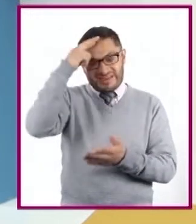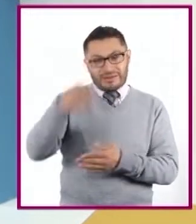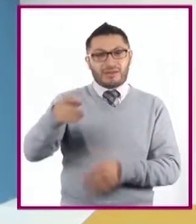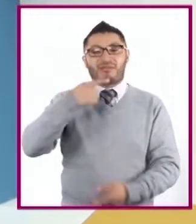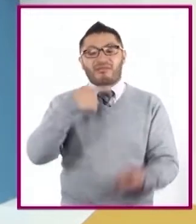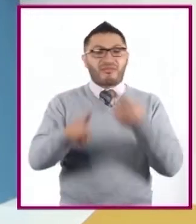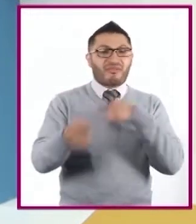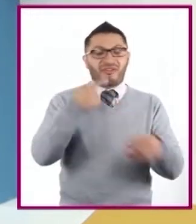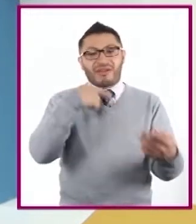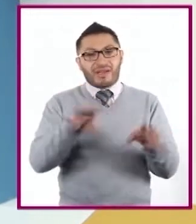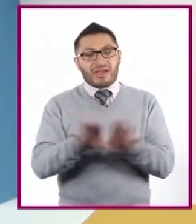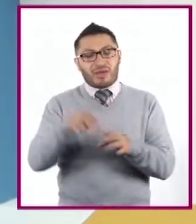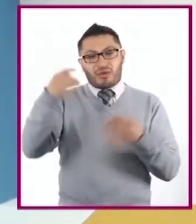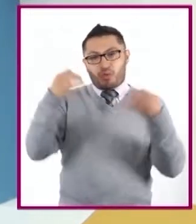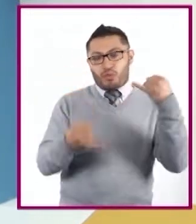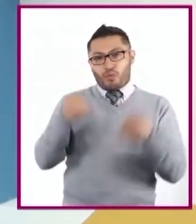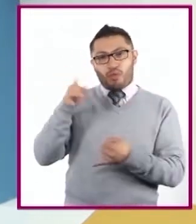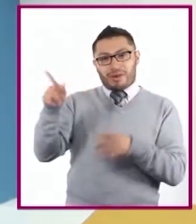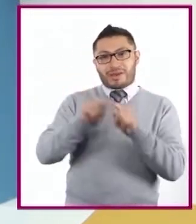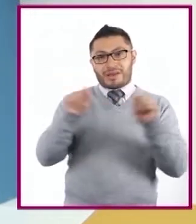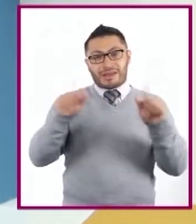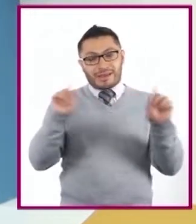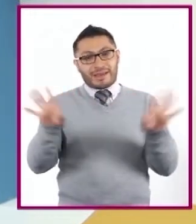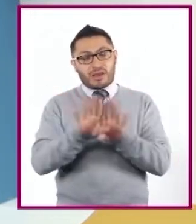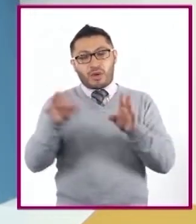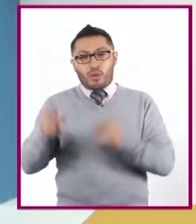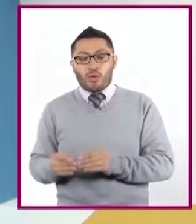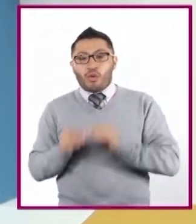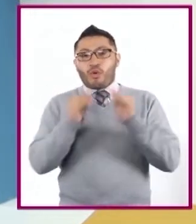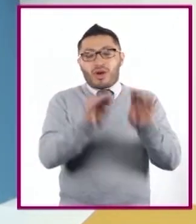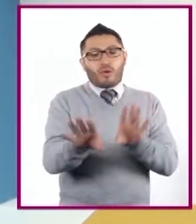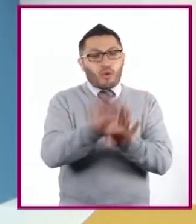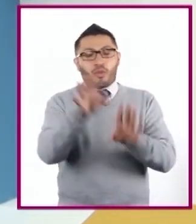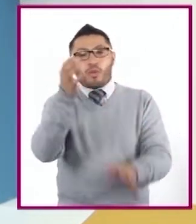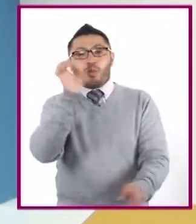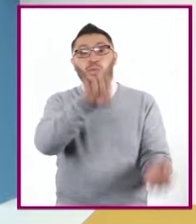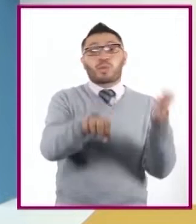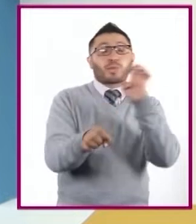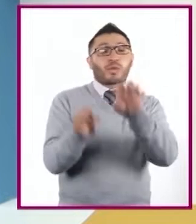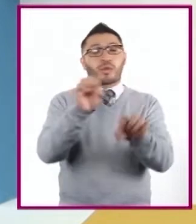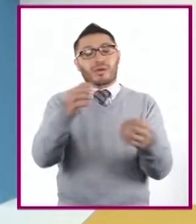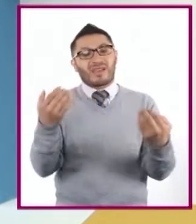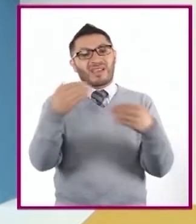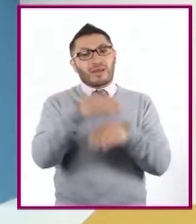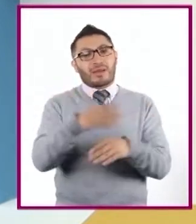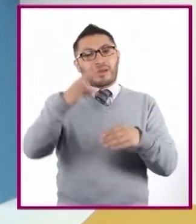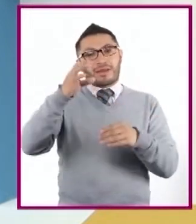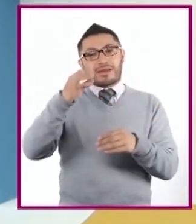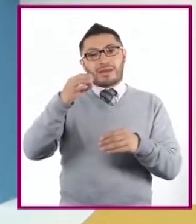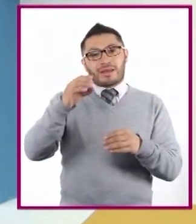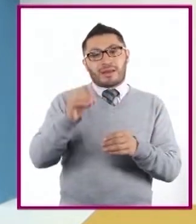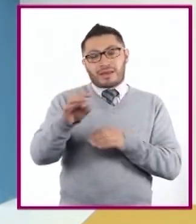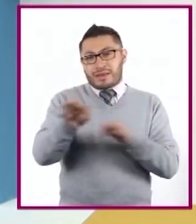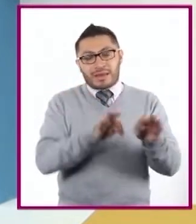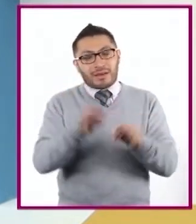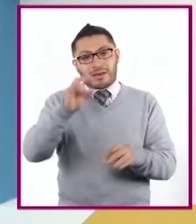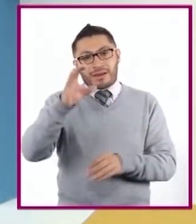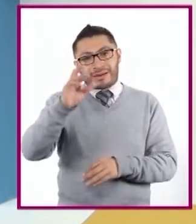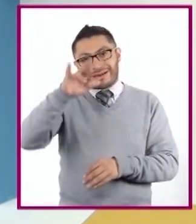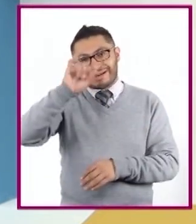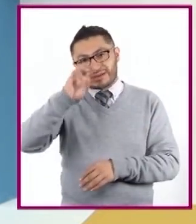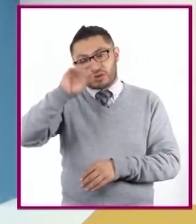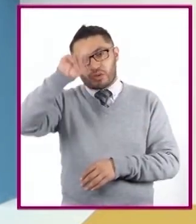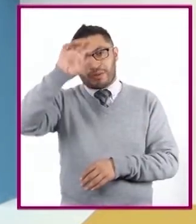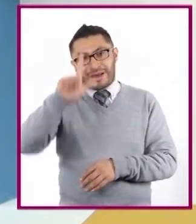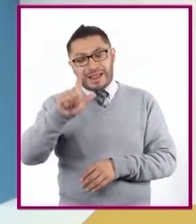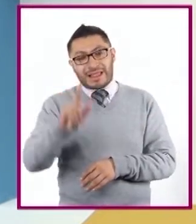el juez de obrajes de Tlaxcala de que había sido llevada mediante engaños al obraje de Cristóbal de Úbeda, un prominente y joven